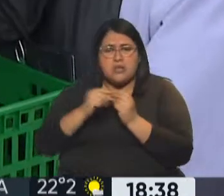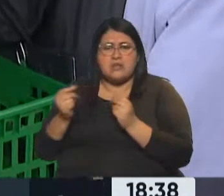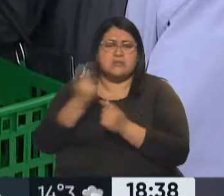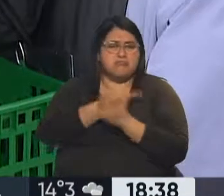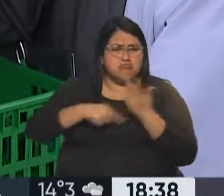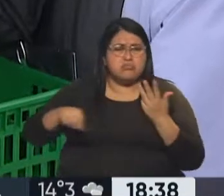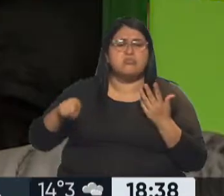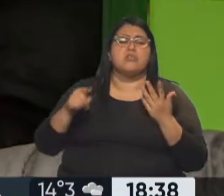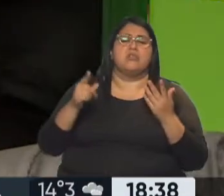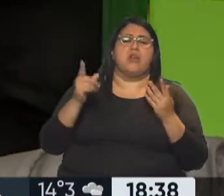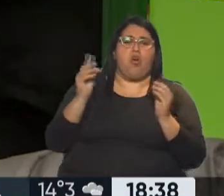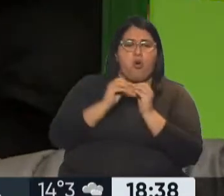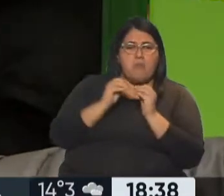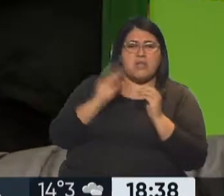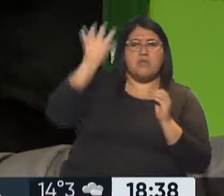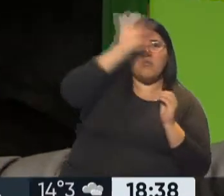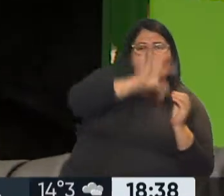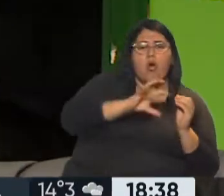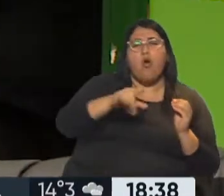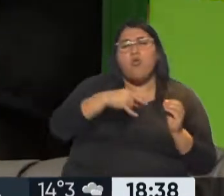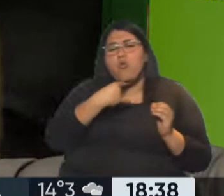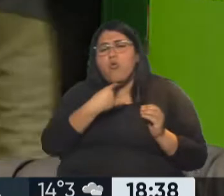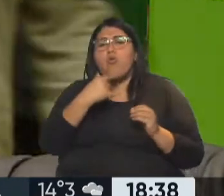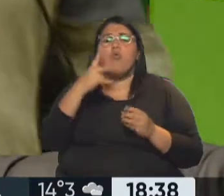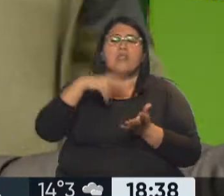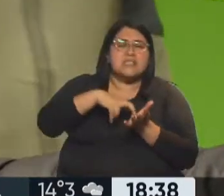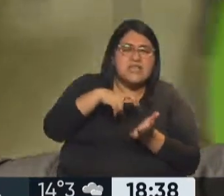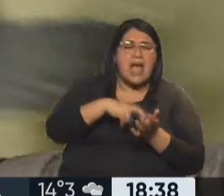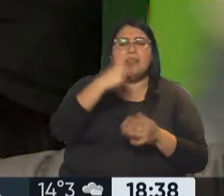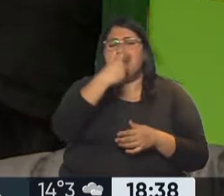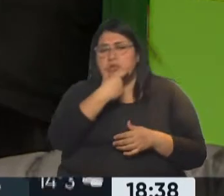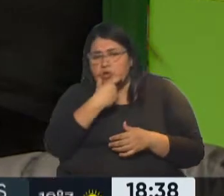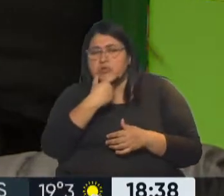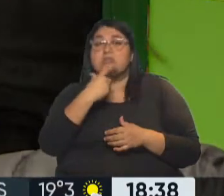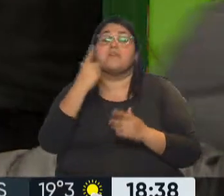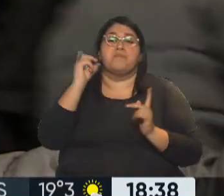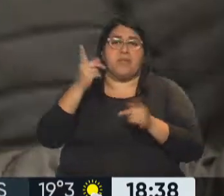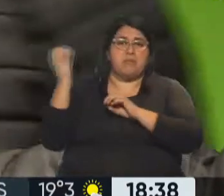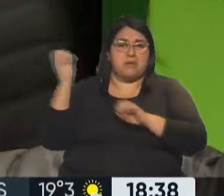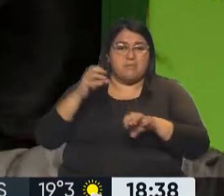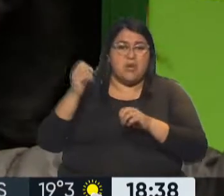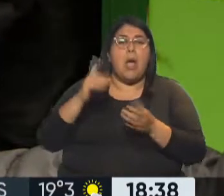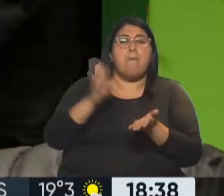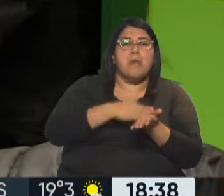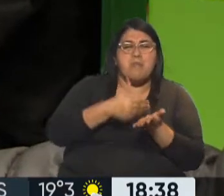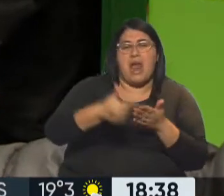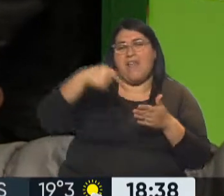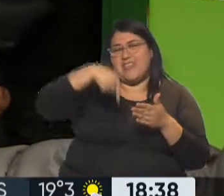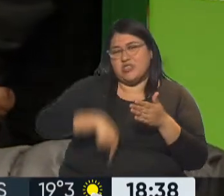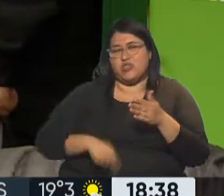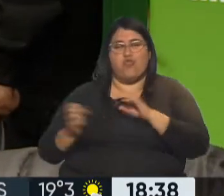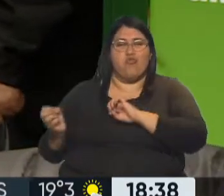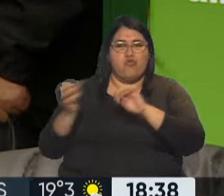de los compañeros de las provincias, de Jujuy, de Mendoza, de Salta. También traemos mermeladas de la Patagonia. Todo es producto